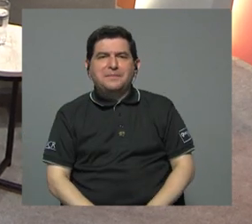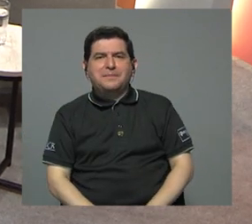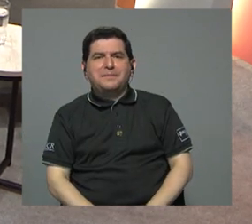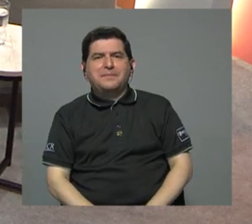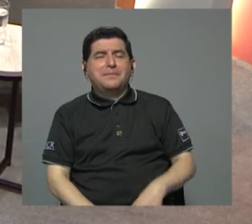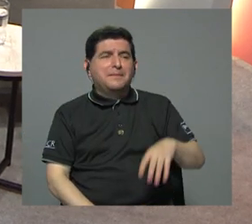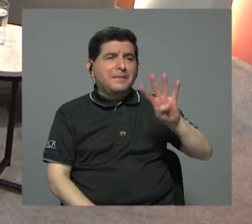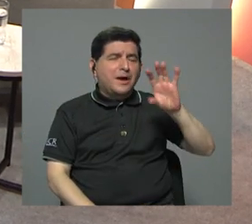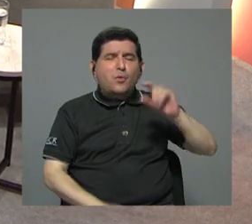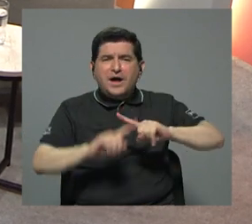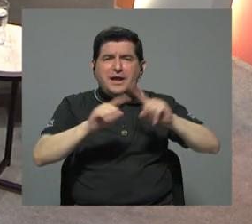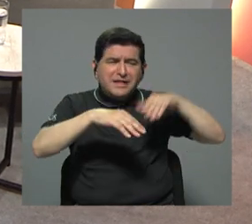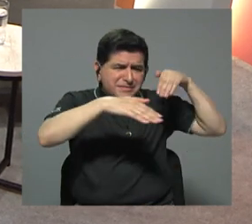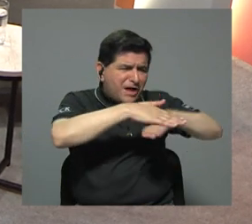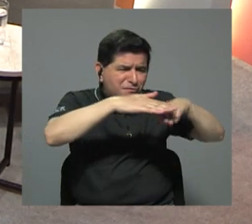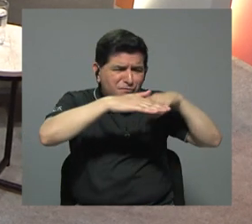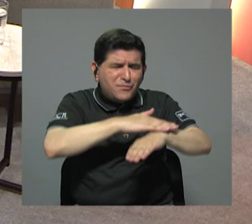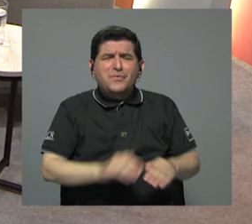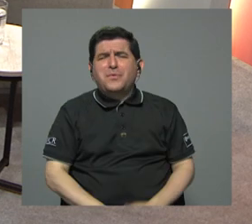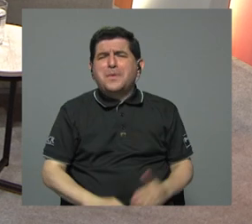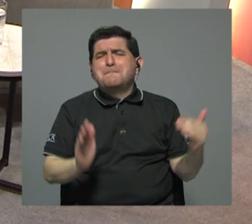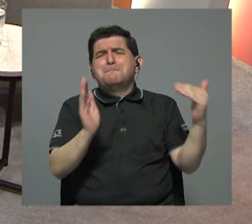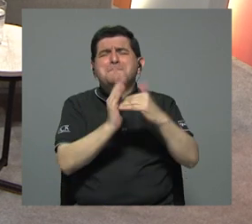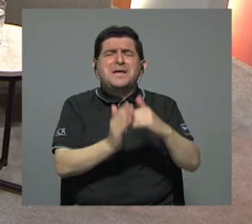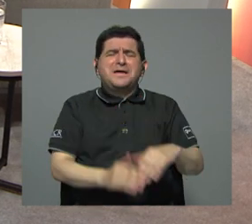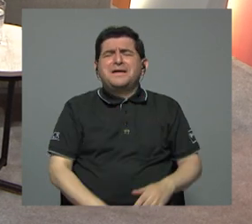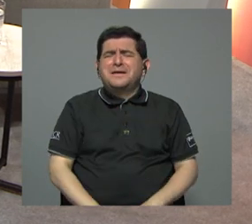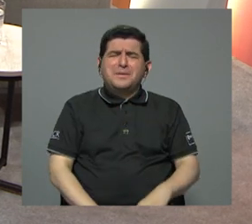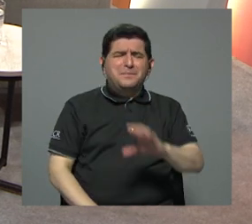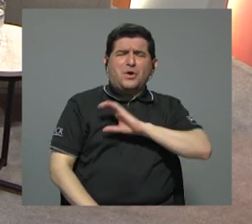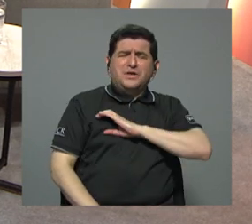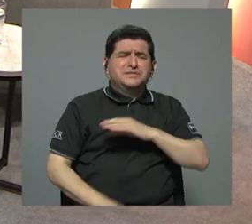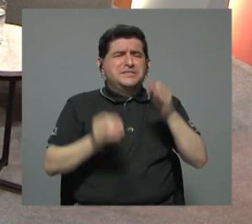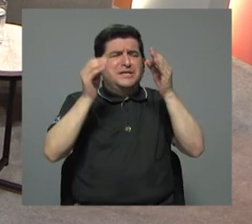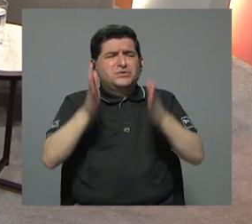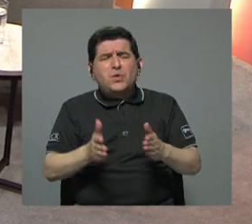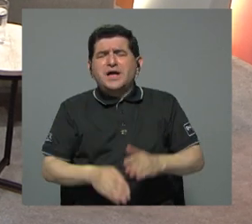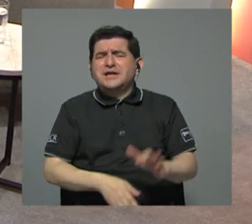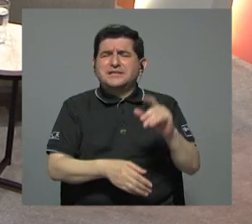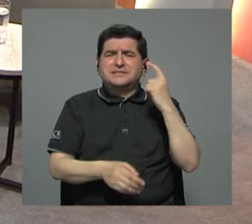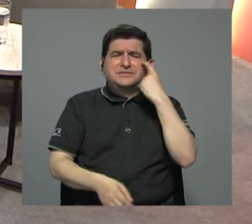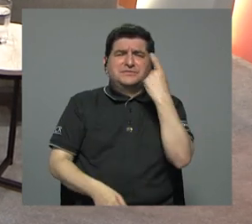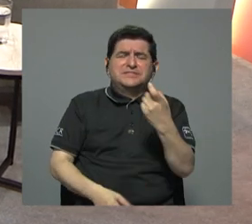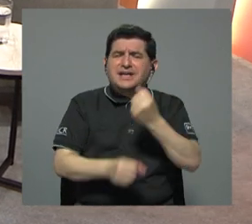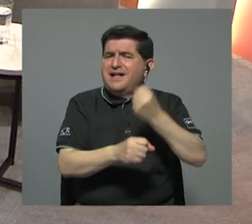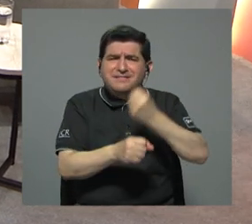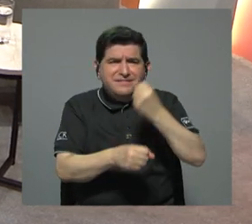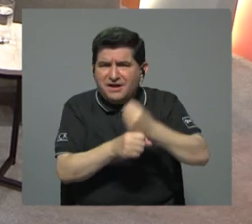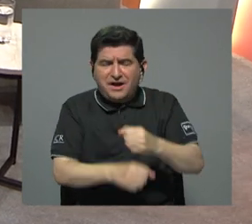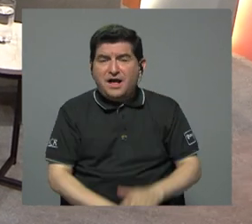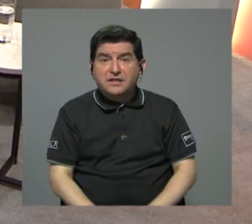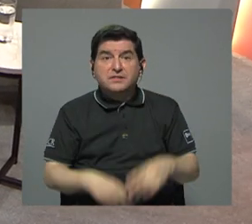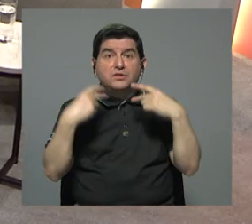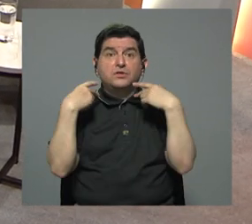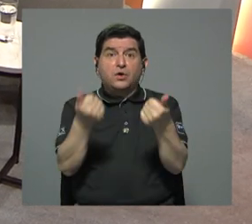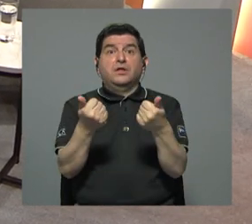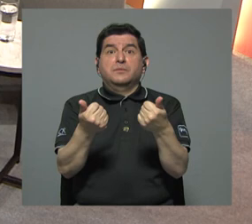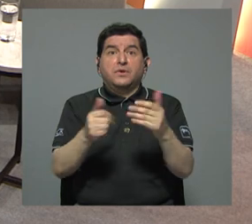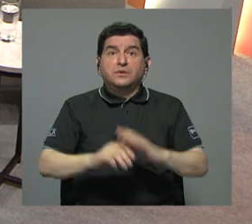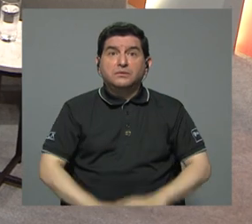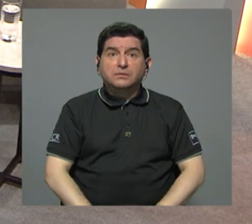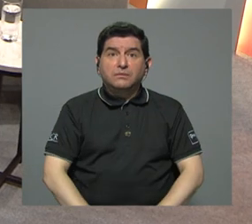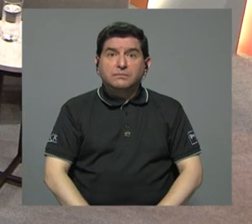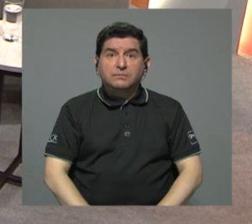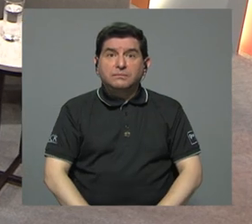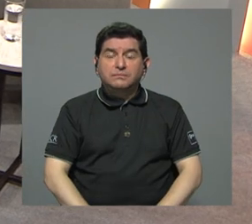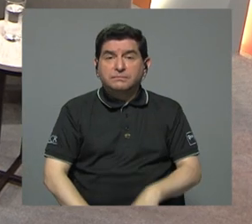de allanamientos no sé cuántos miles de policías jueces y fiscales trabajando en todo esto y el pronto resulta